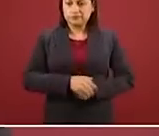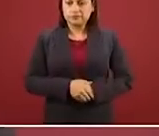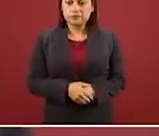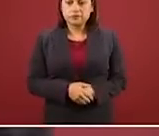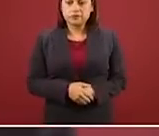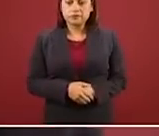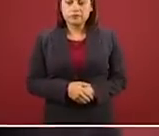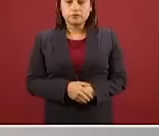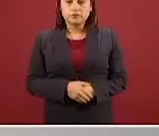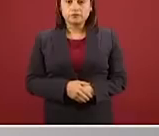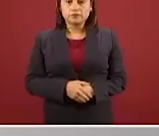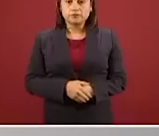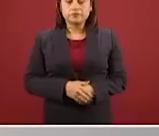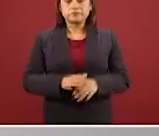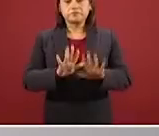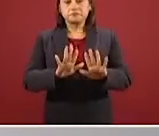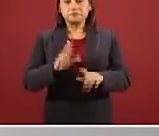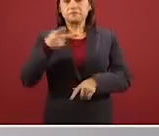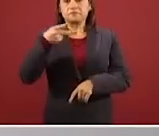afortunadamente,